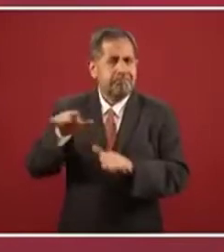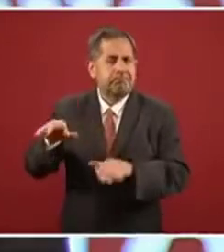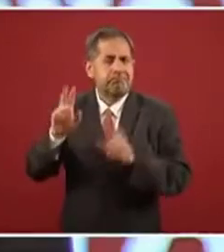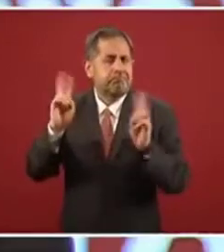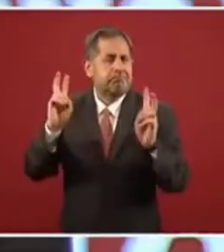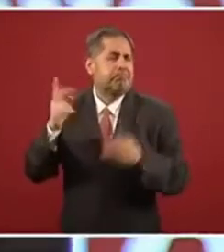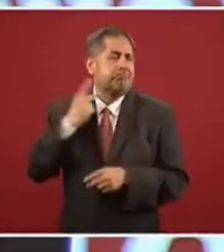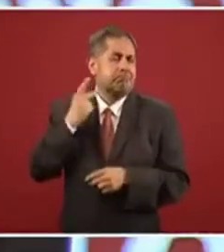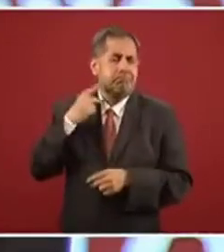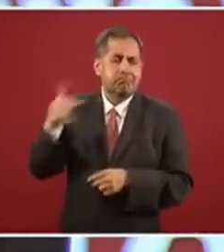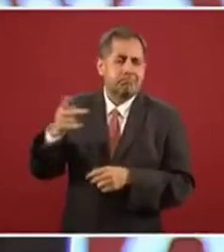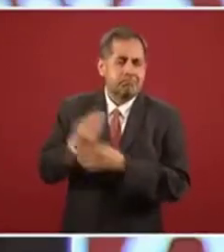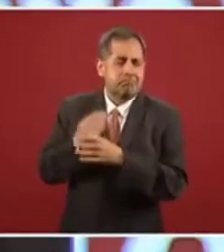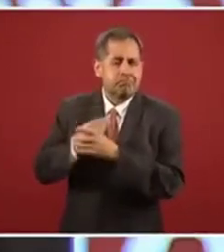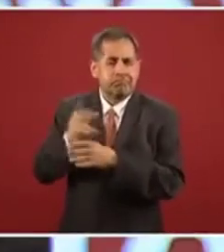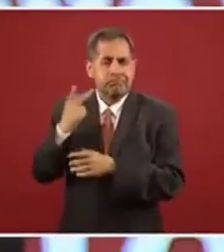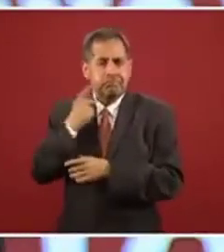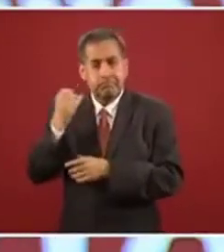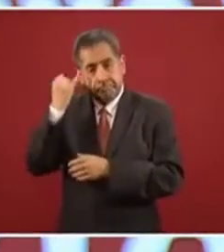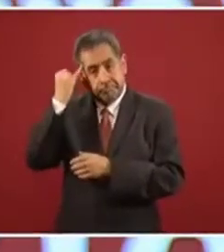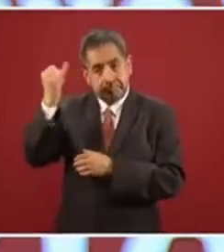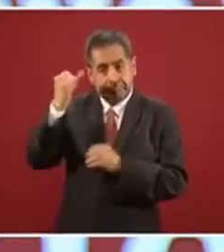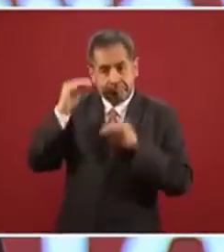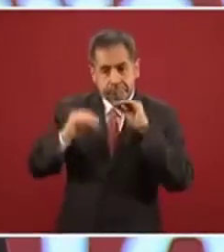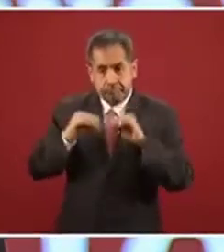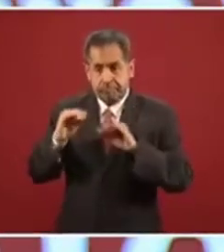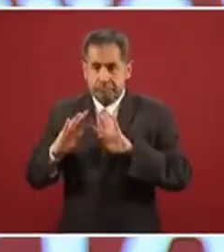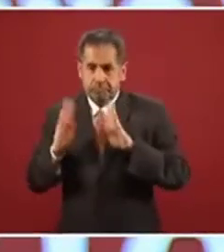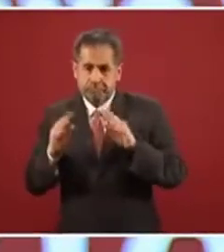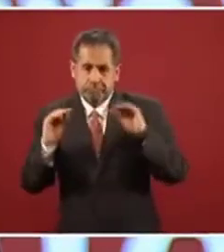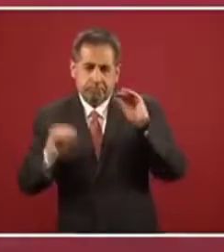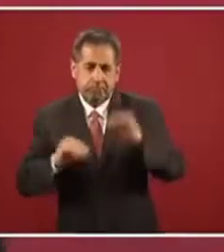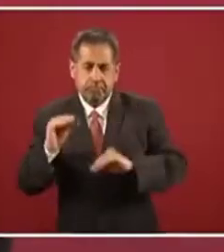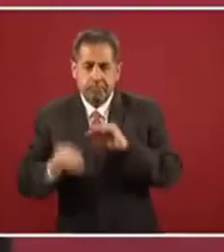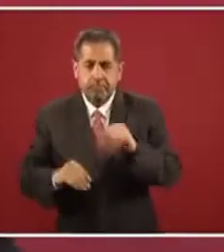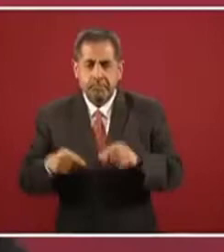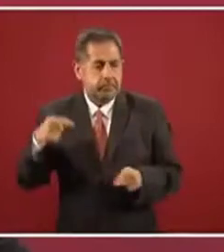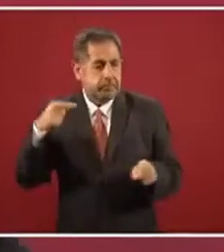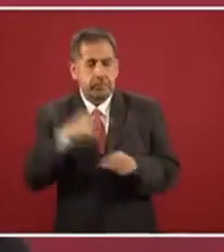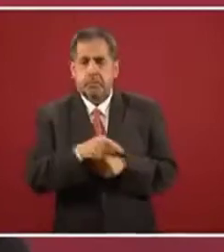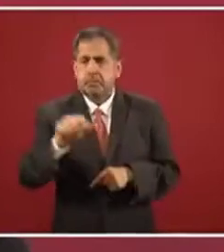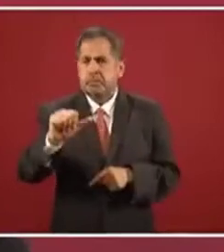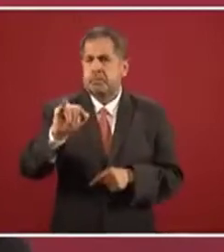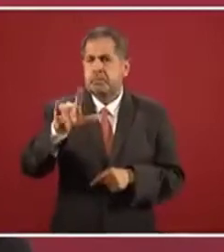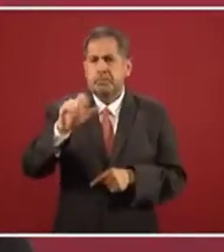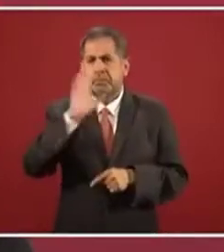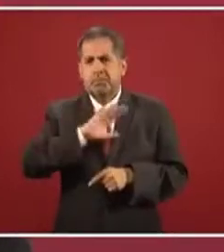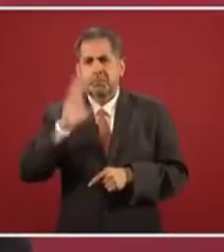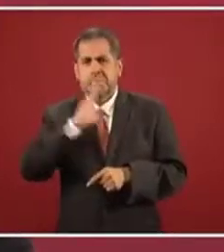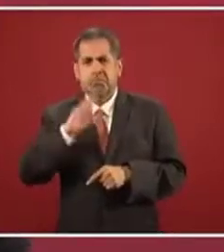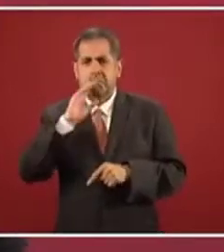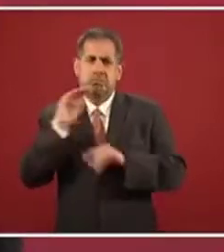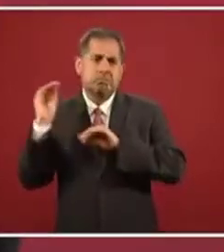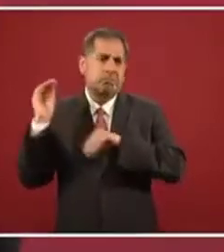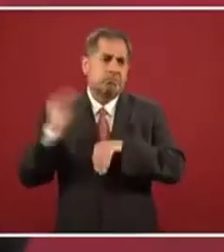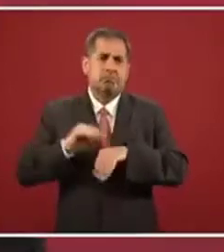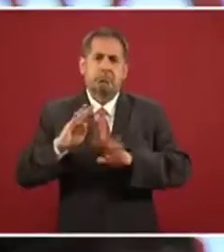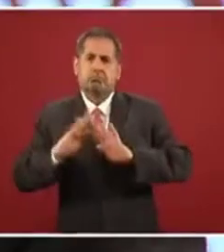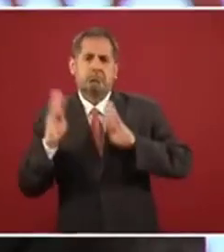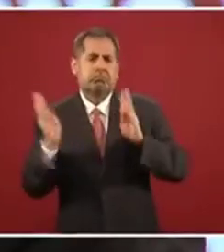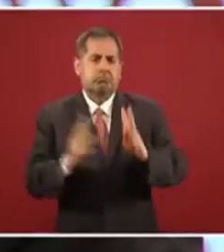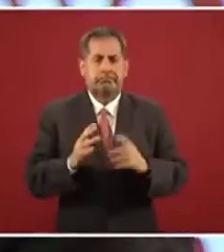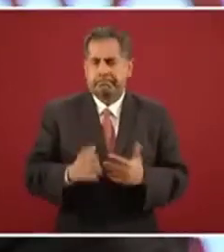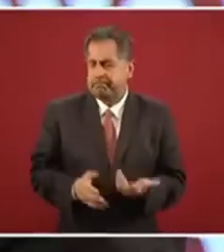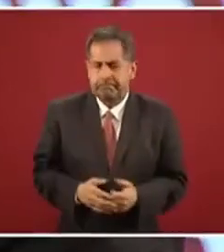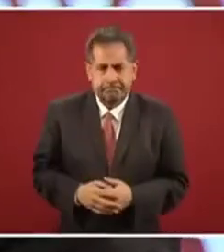parecieran tender o tener como propósito cuestionar el derecho de asilo. Entonces, vuelvo a repetir, las